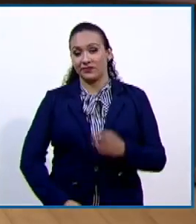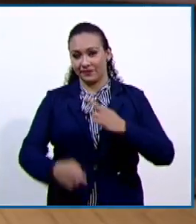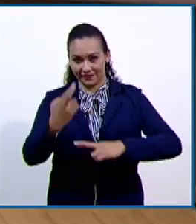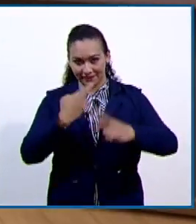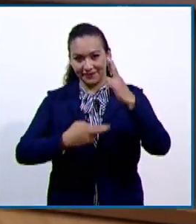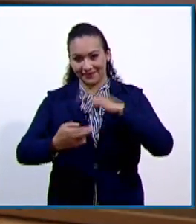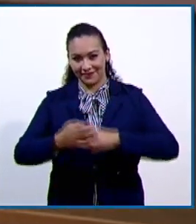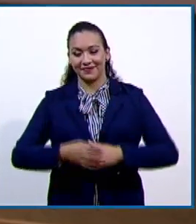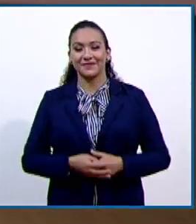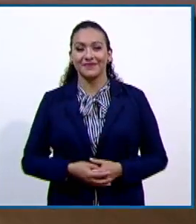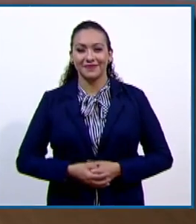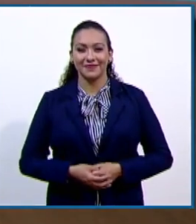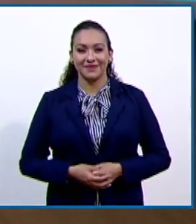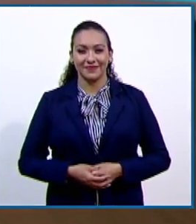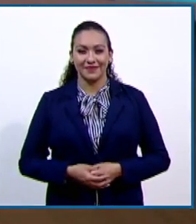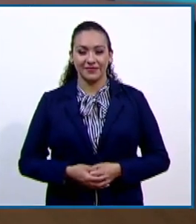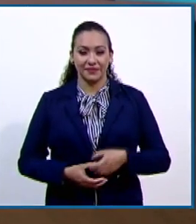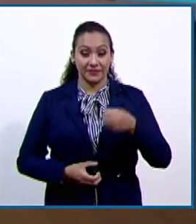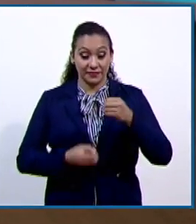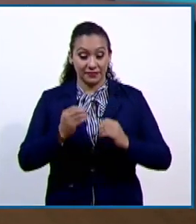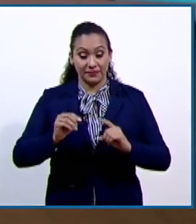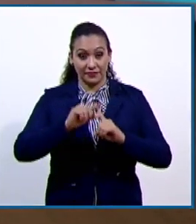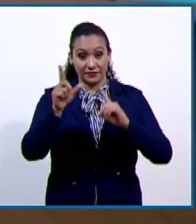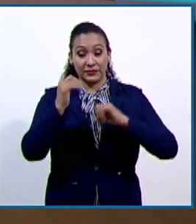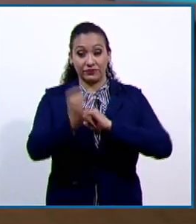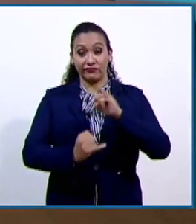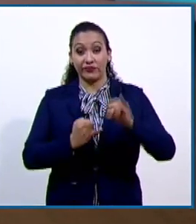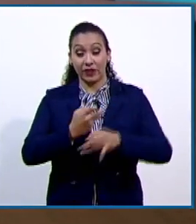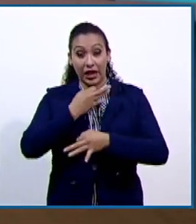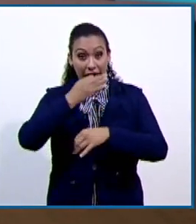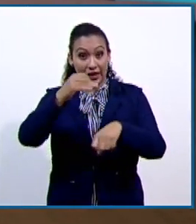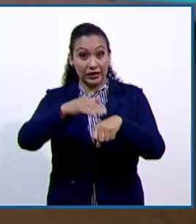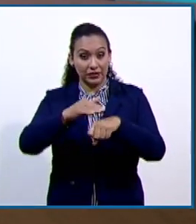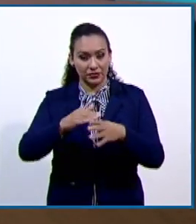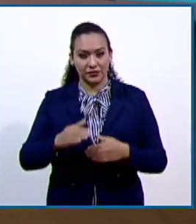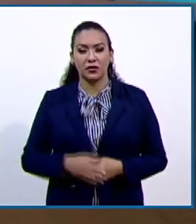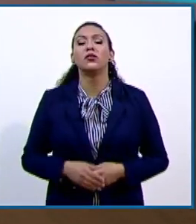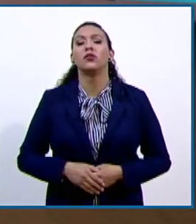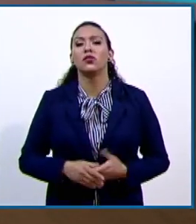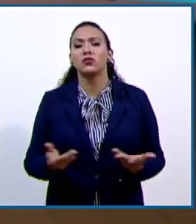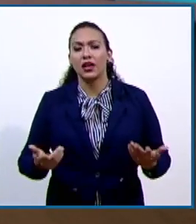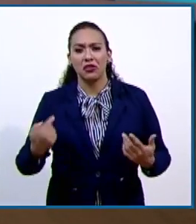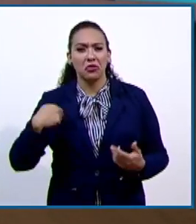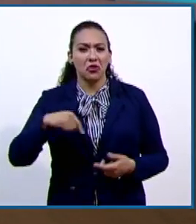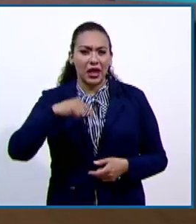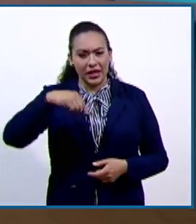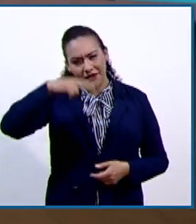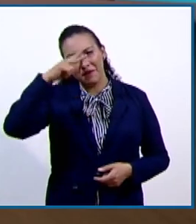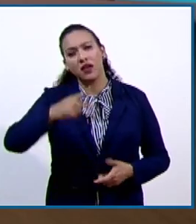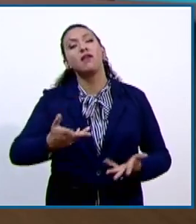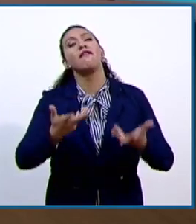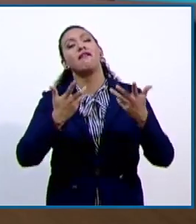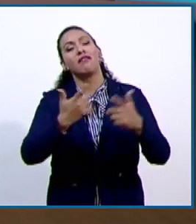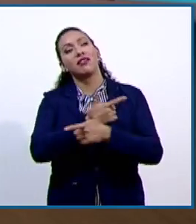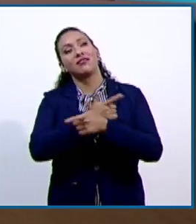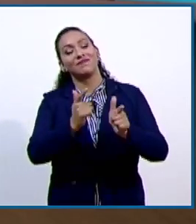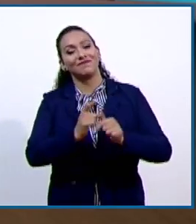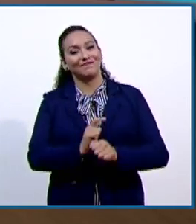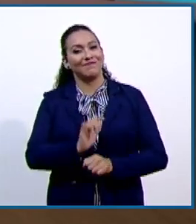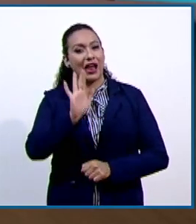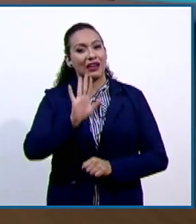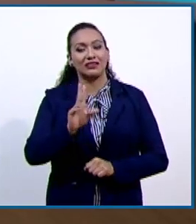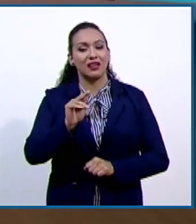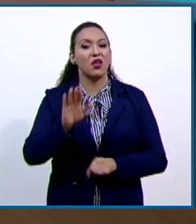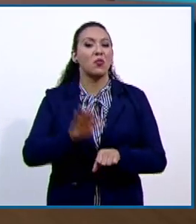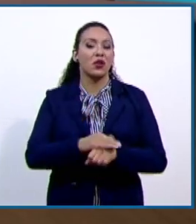Al regresar, la Corte Interamericana advirtió que la libertad que tanto anhelamos en la región se ve amenazada por